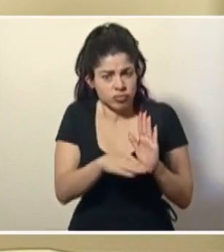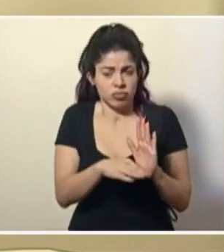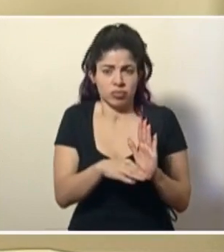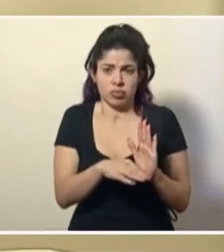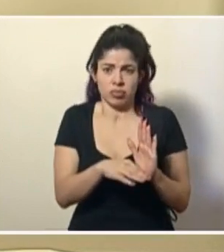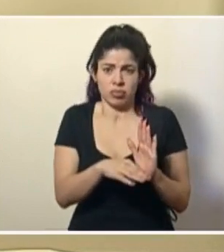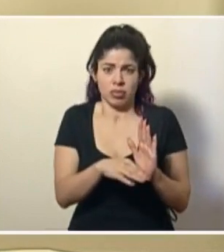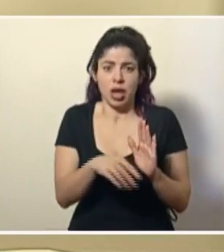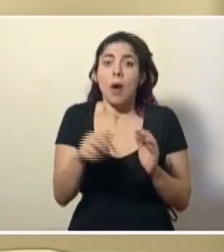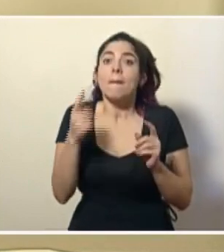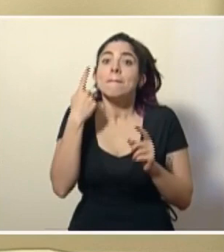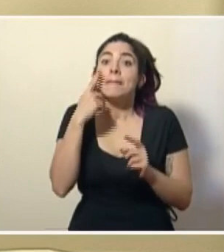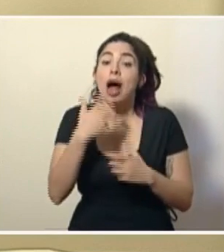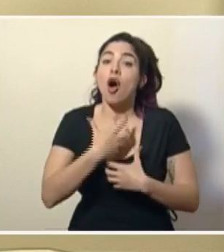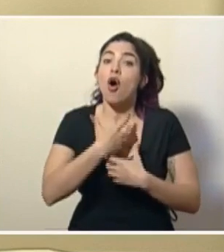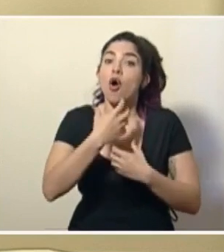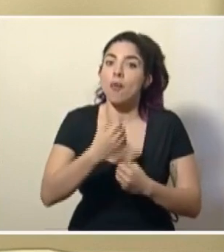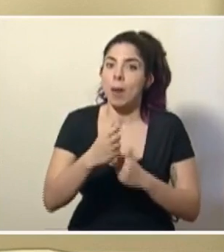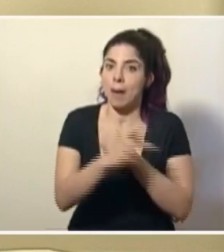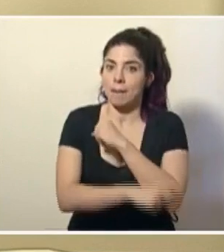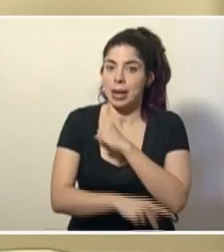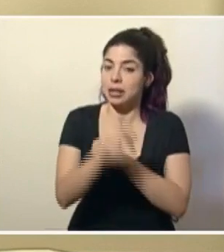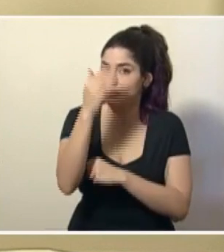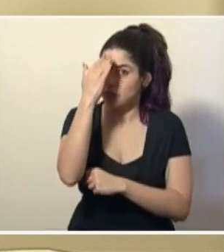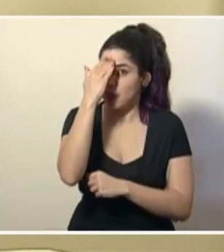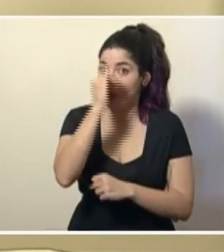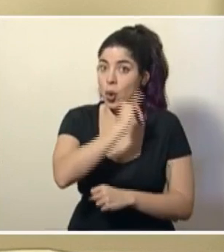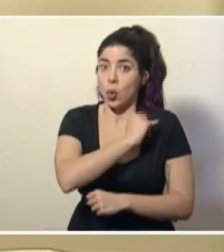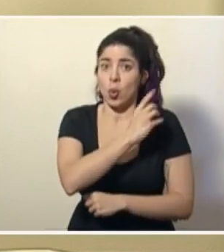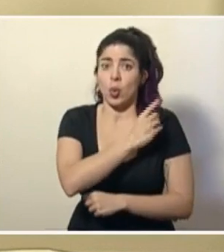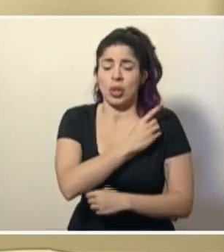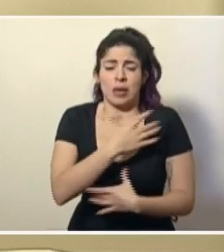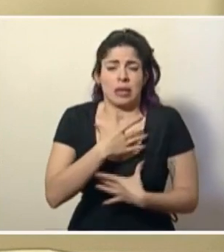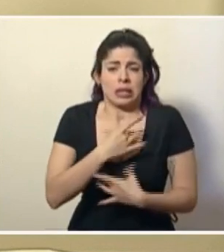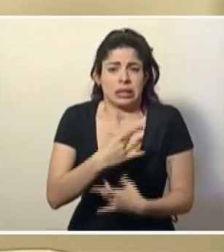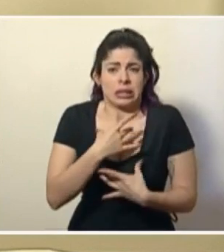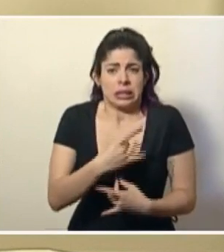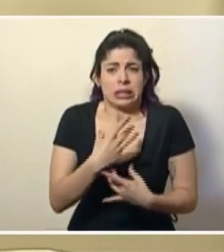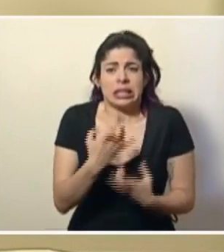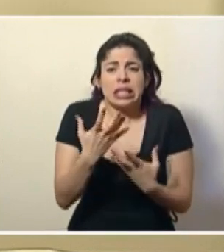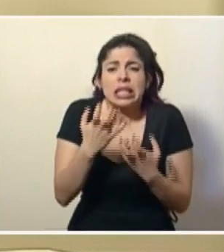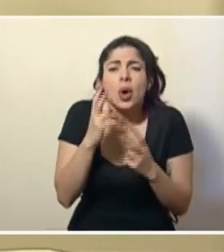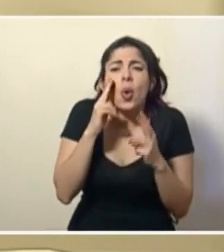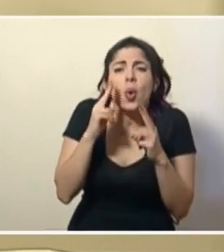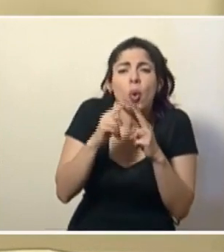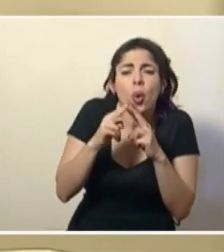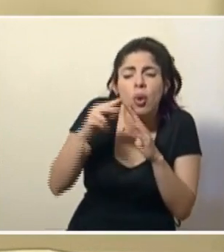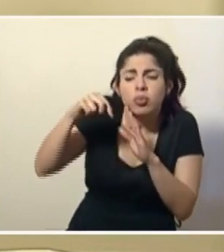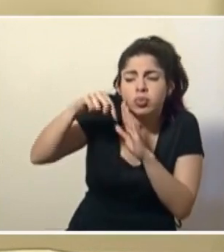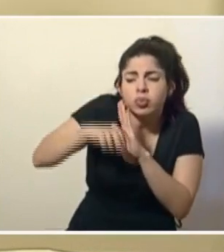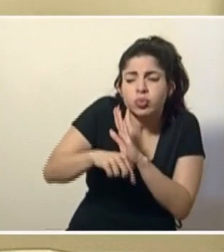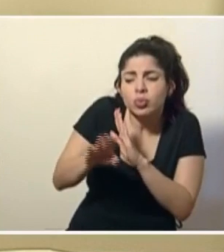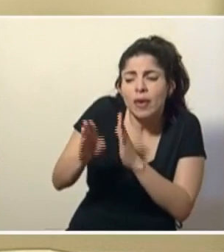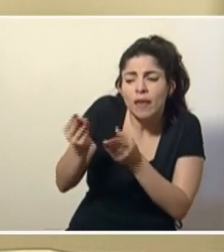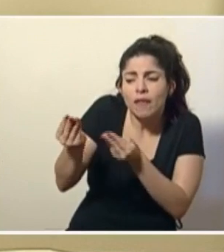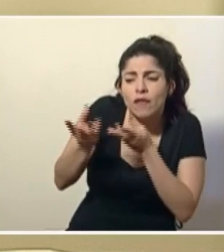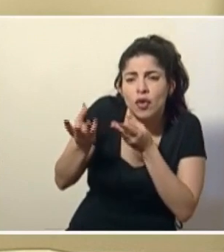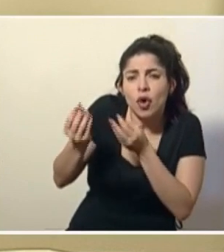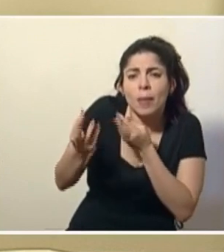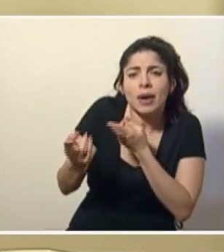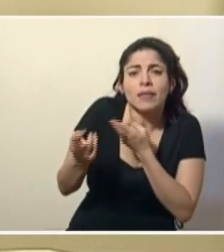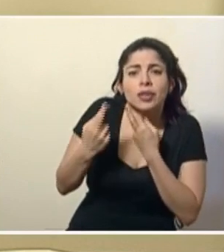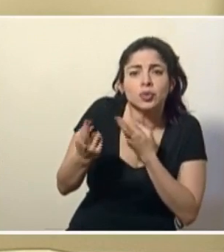confianza del país que la Junta Directiva está muy interesada en conocer todos los resultados de todos estos